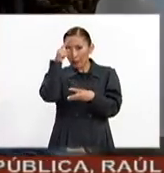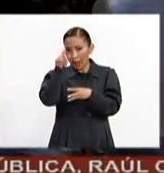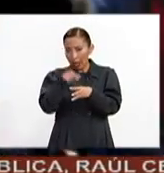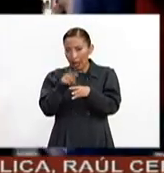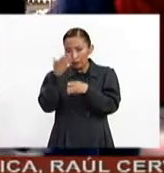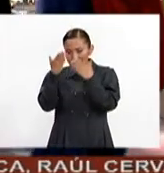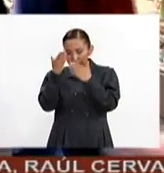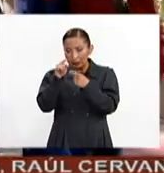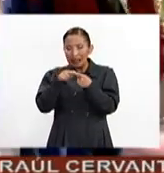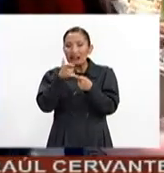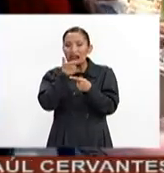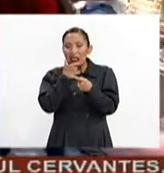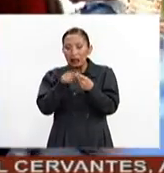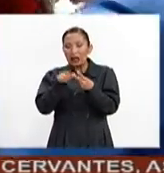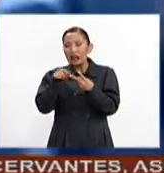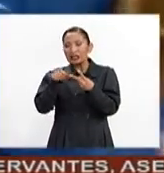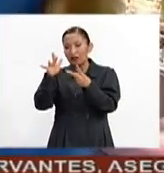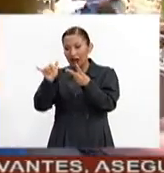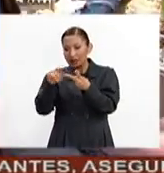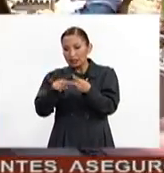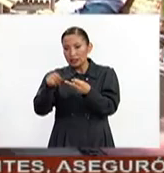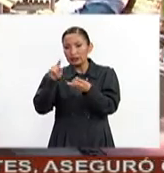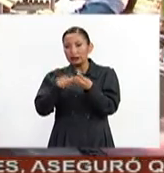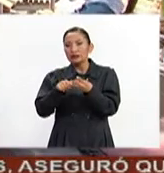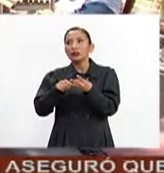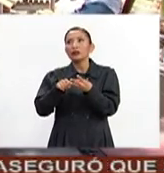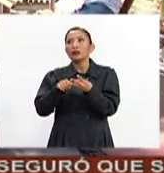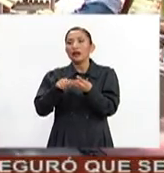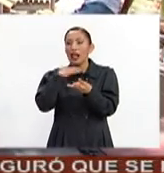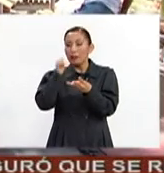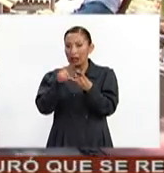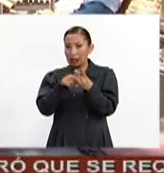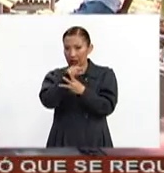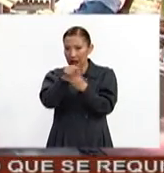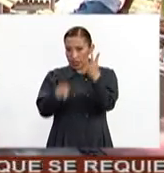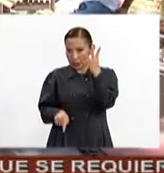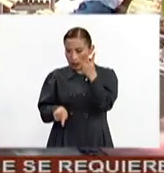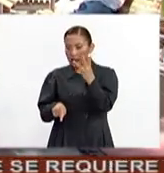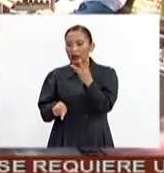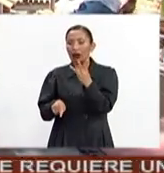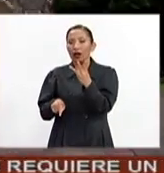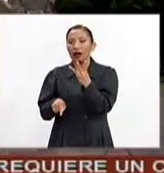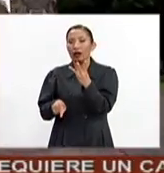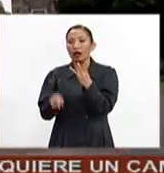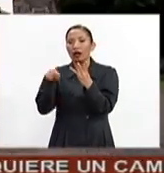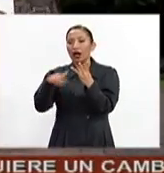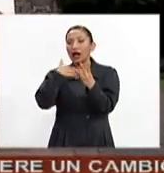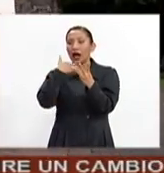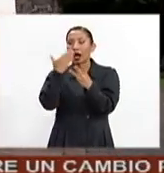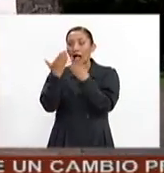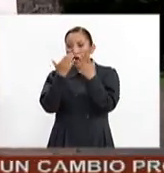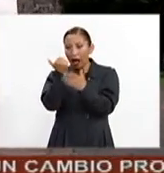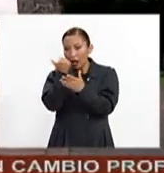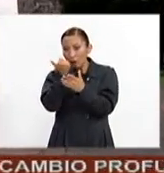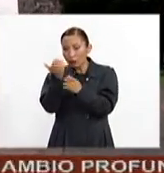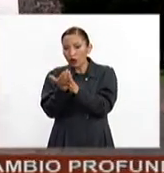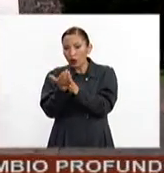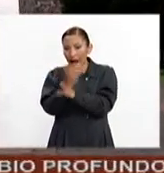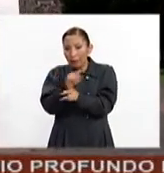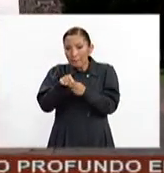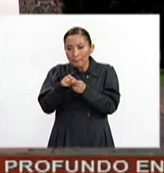trabajar. Puede ser inglés, puede ser francés y puede ser alemán. El alumno desde el